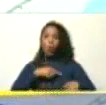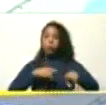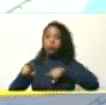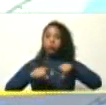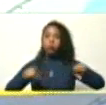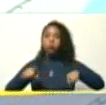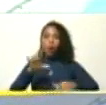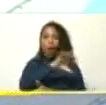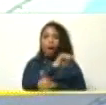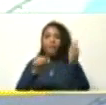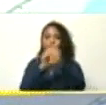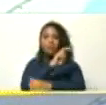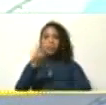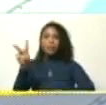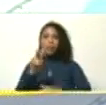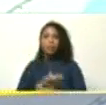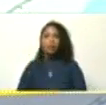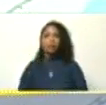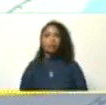la vicepresidenta,